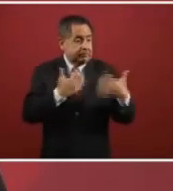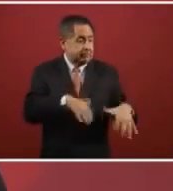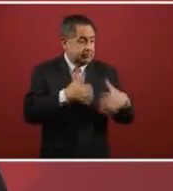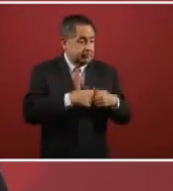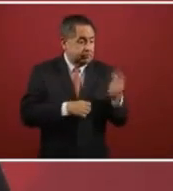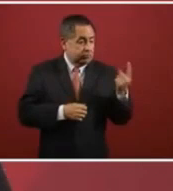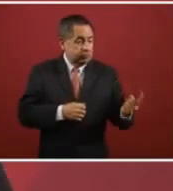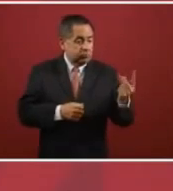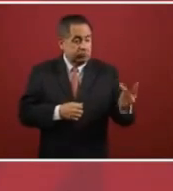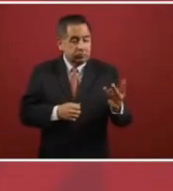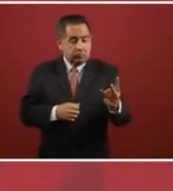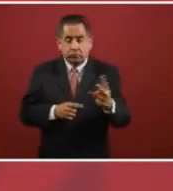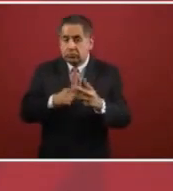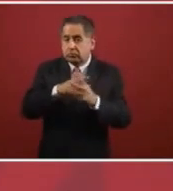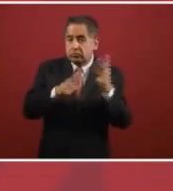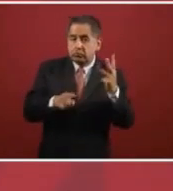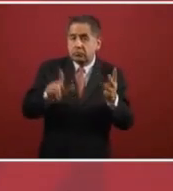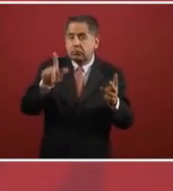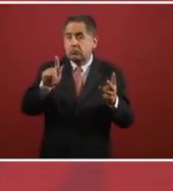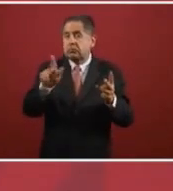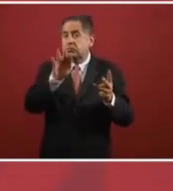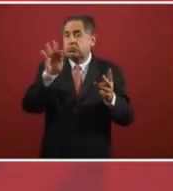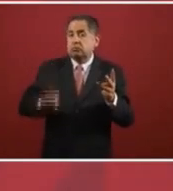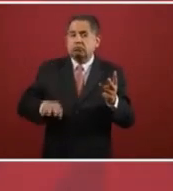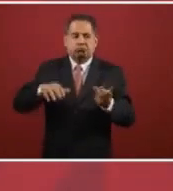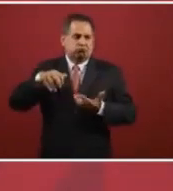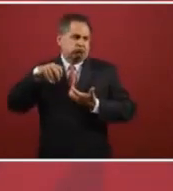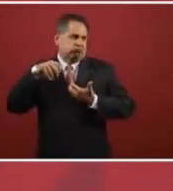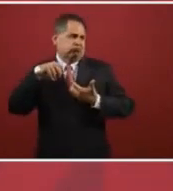vendieron el 70 por ciento